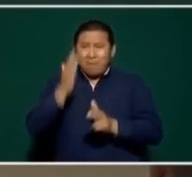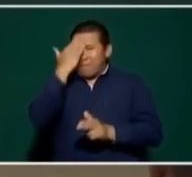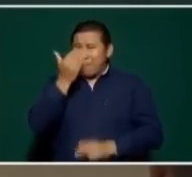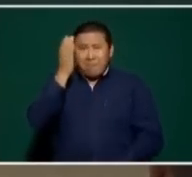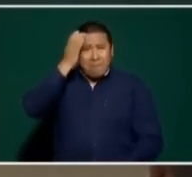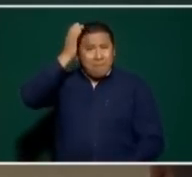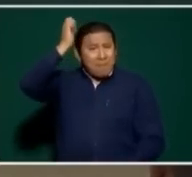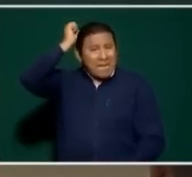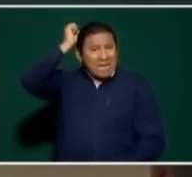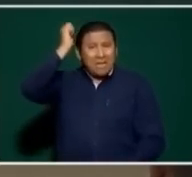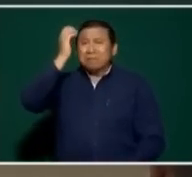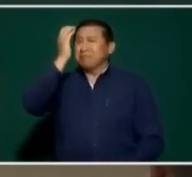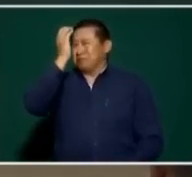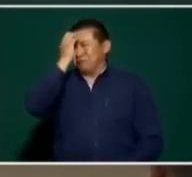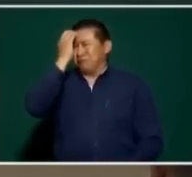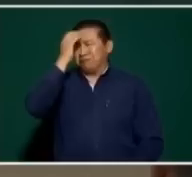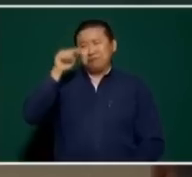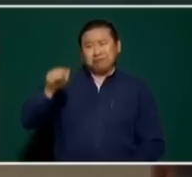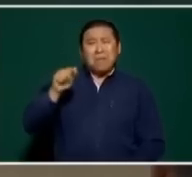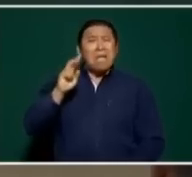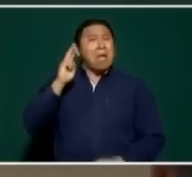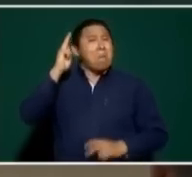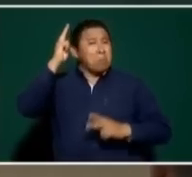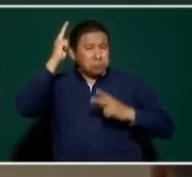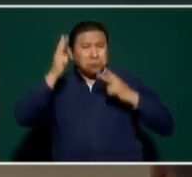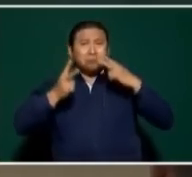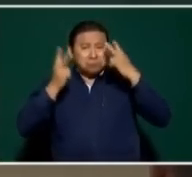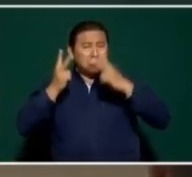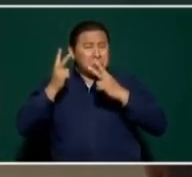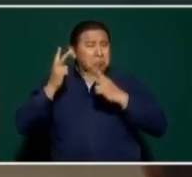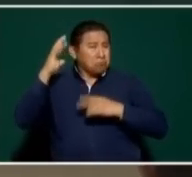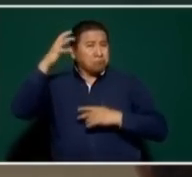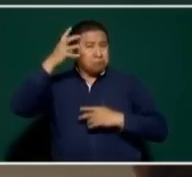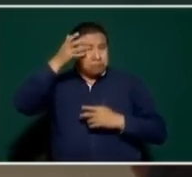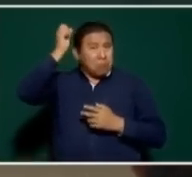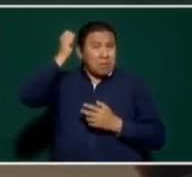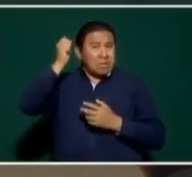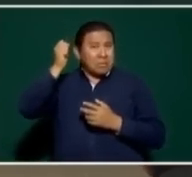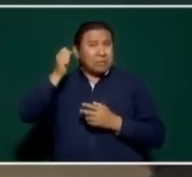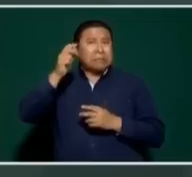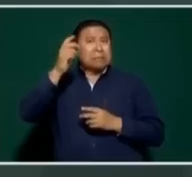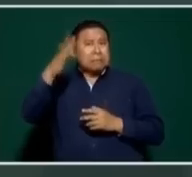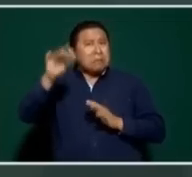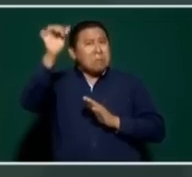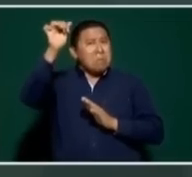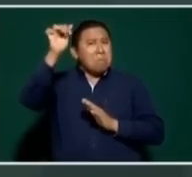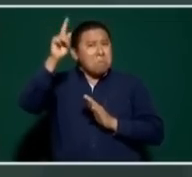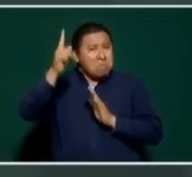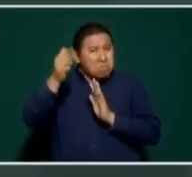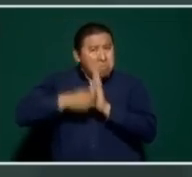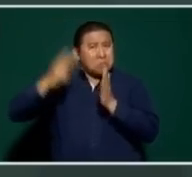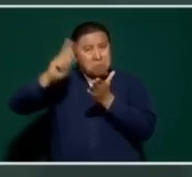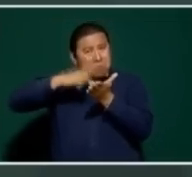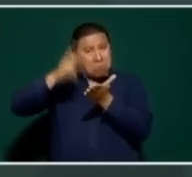Morelos, conozco muy bien, he visitado Morelos pues más de 10 veces.